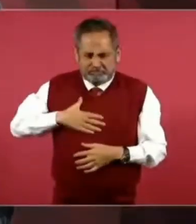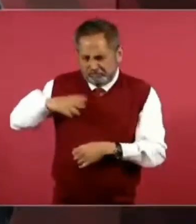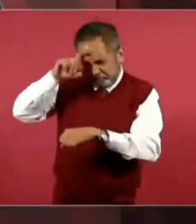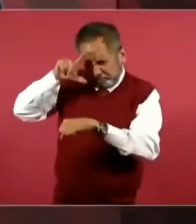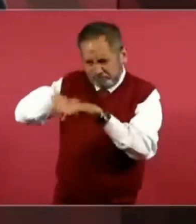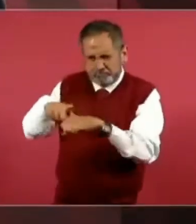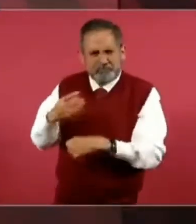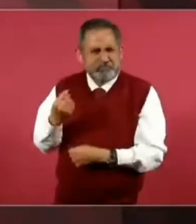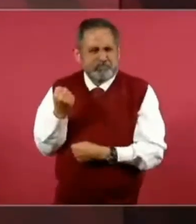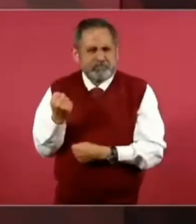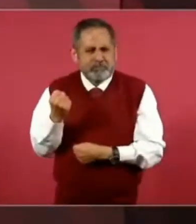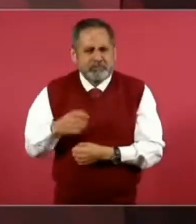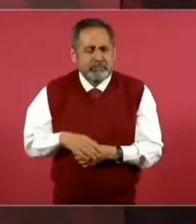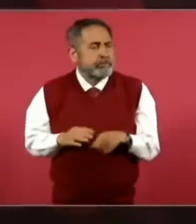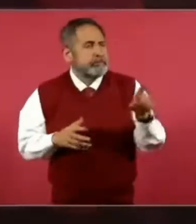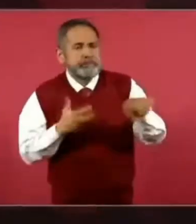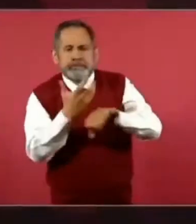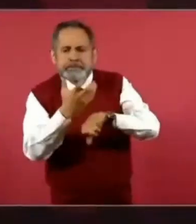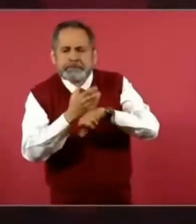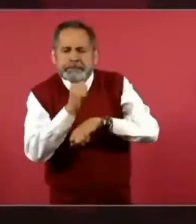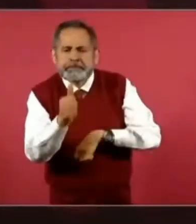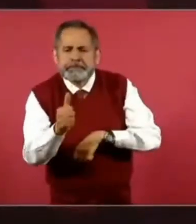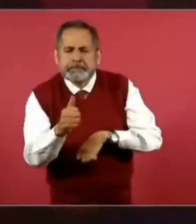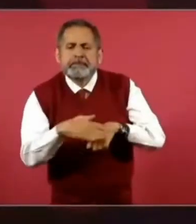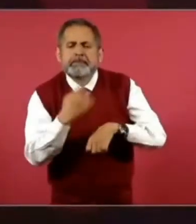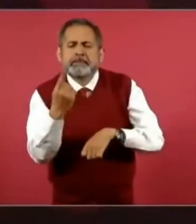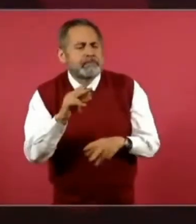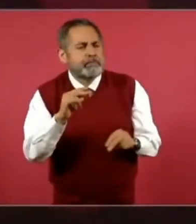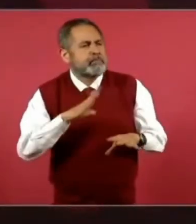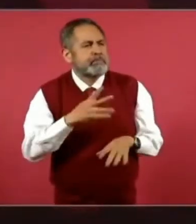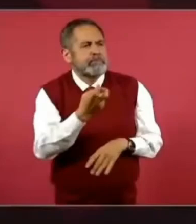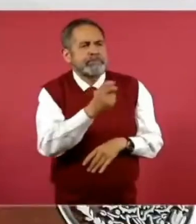¿Y por qué en Estados Unidos no pueden hacer eso?